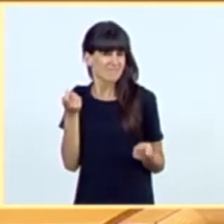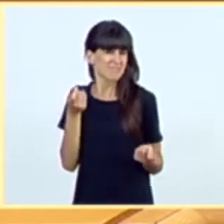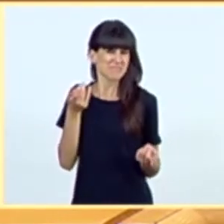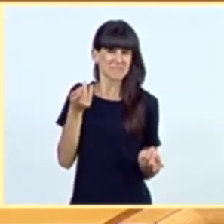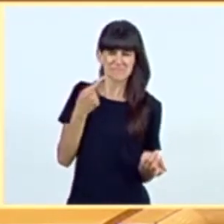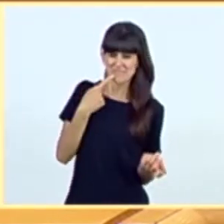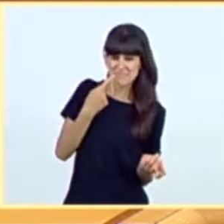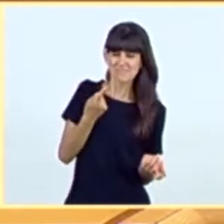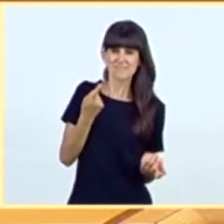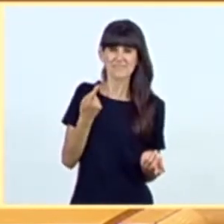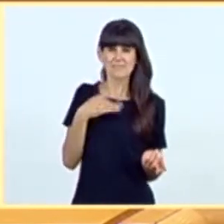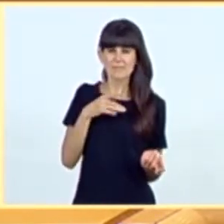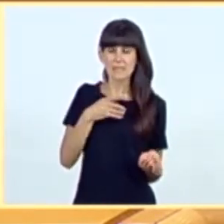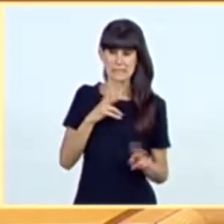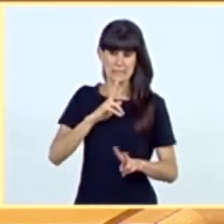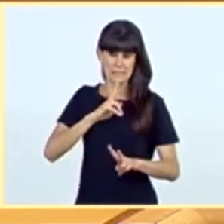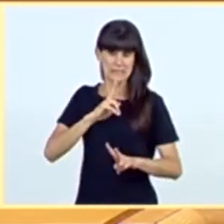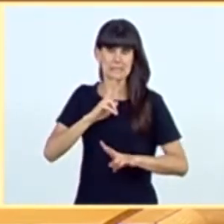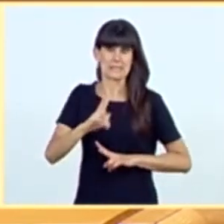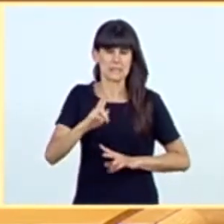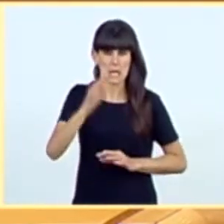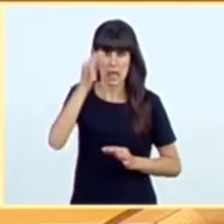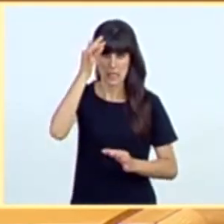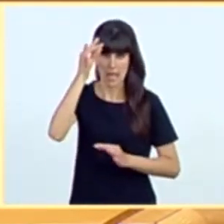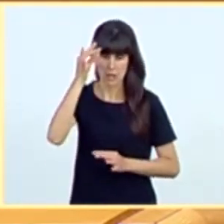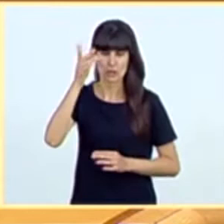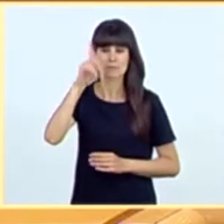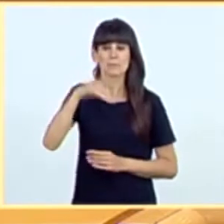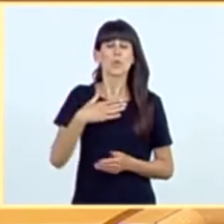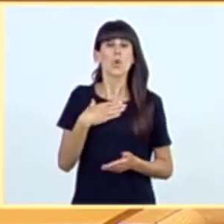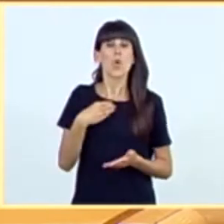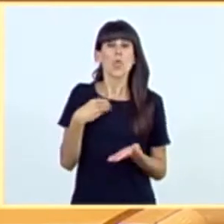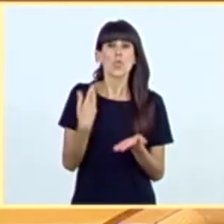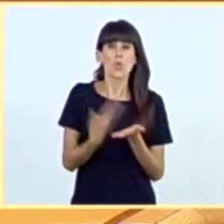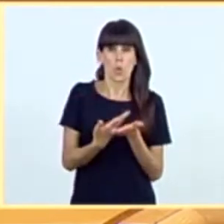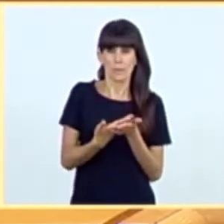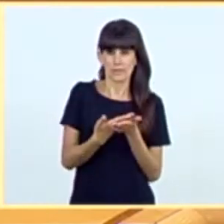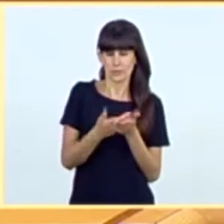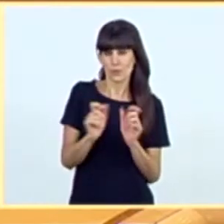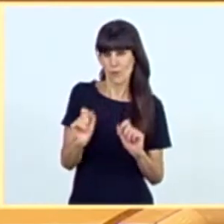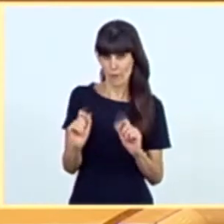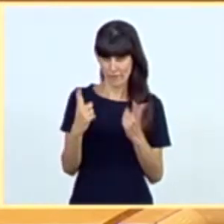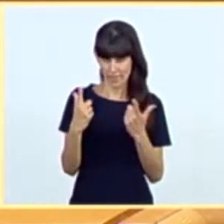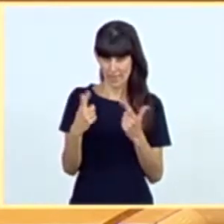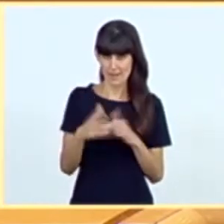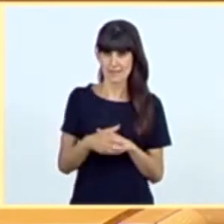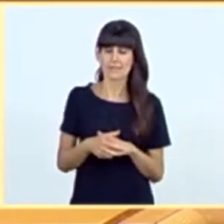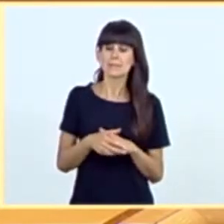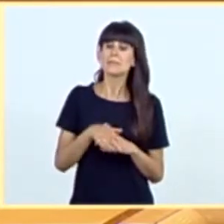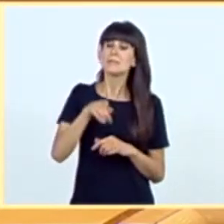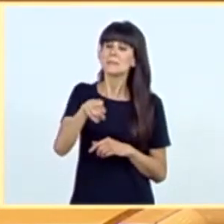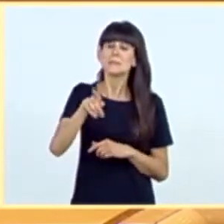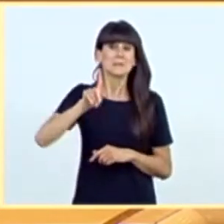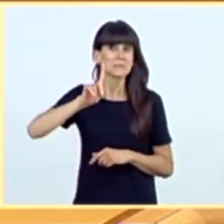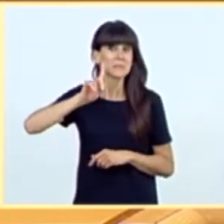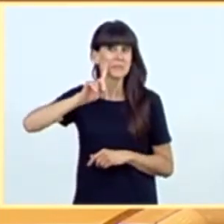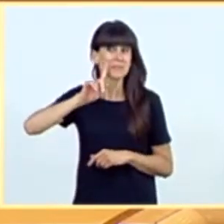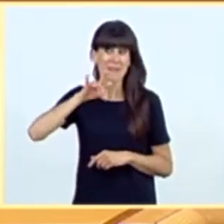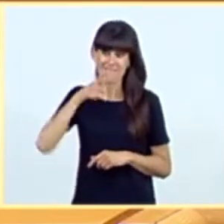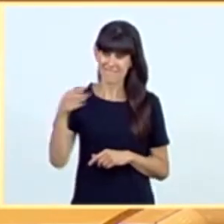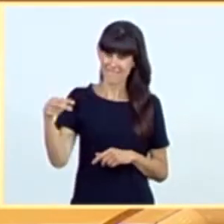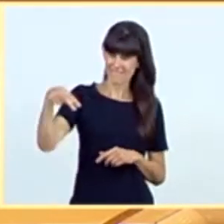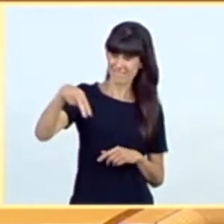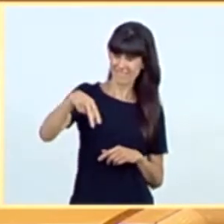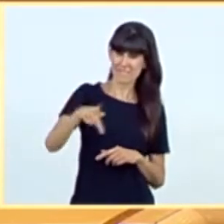que le responda con datos y con documentos oficiales. Usted ha mentido hoy aquí a la